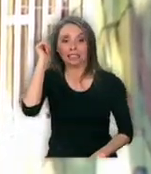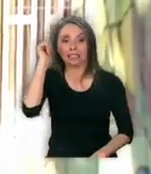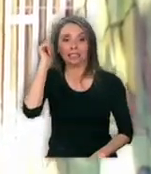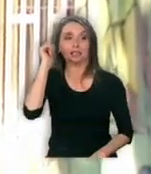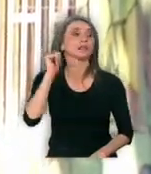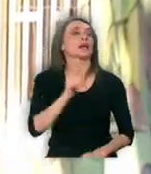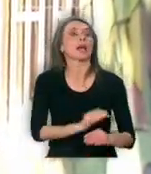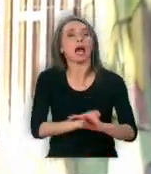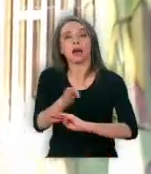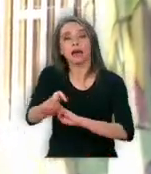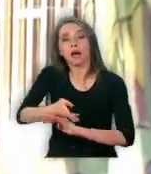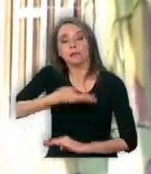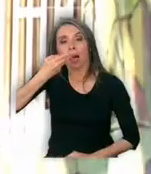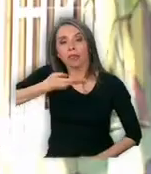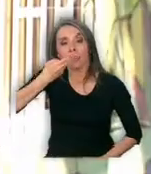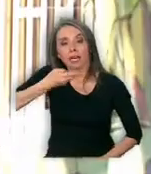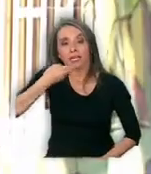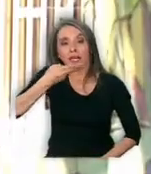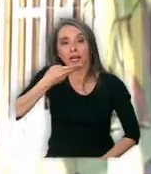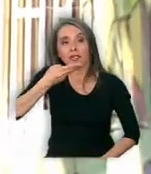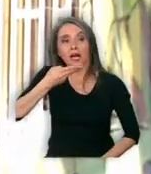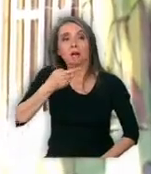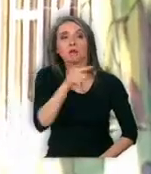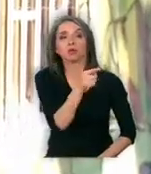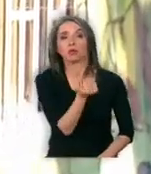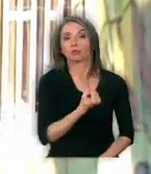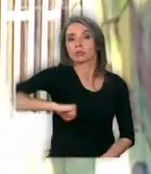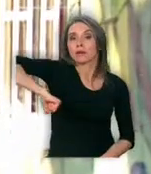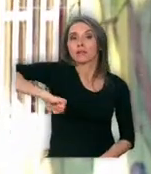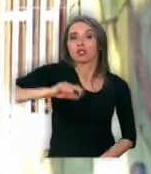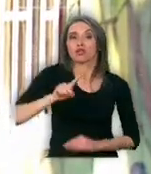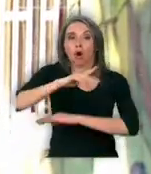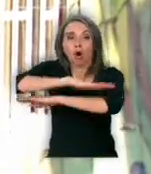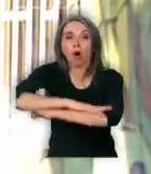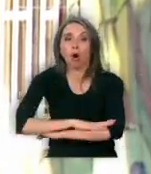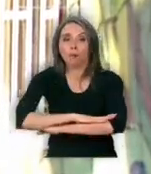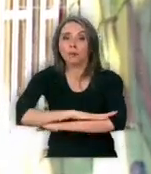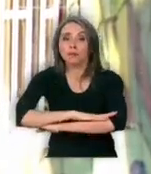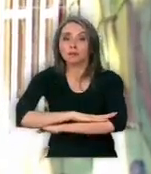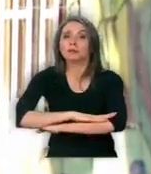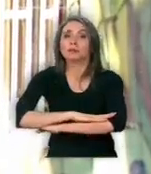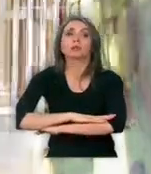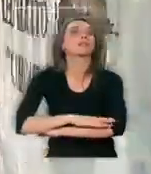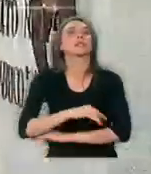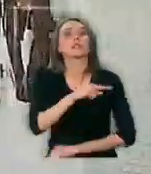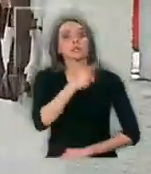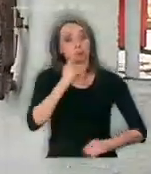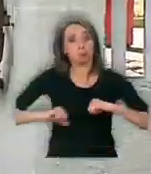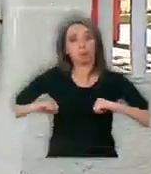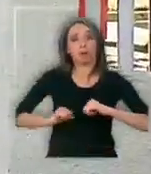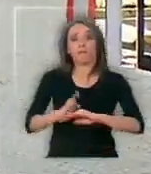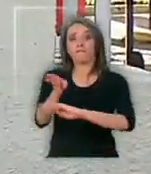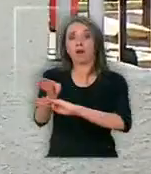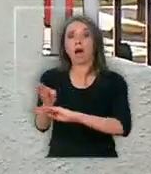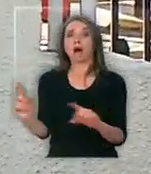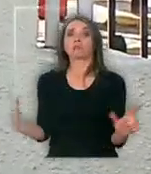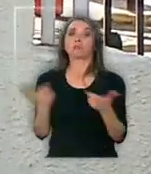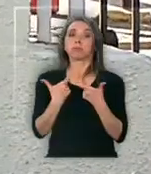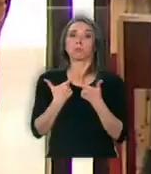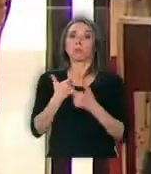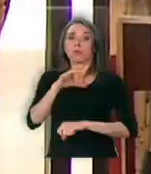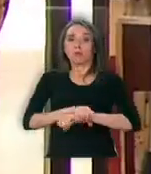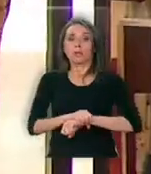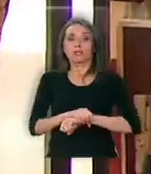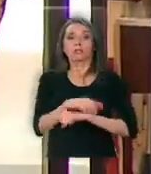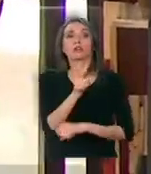ir a declarar por una insubordinación. Y bueno, él va y queda detenido.